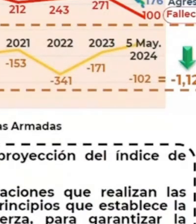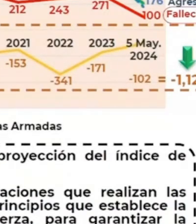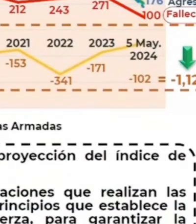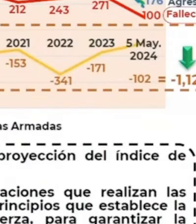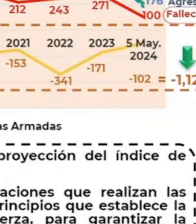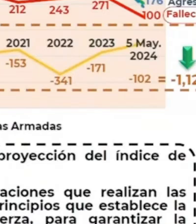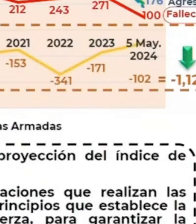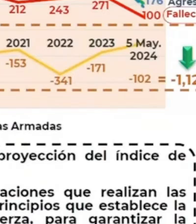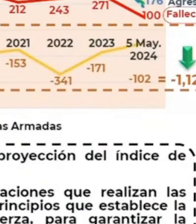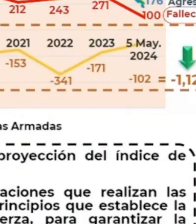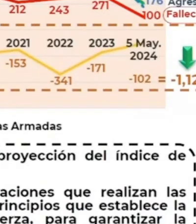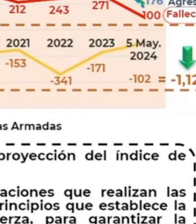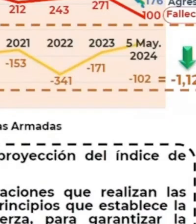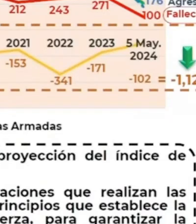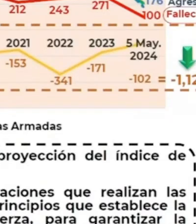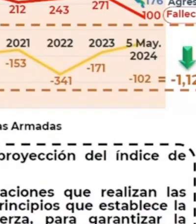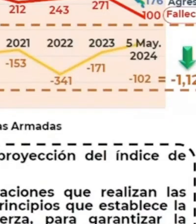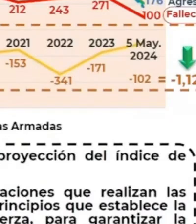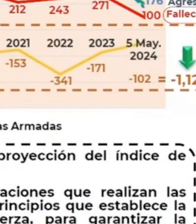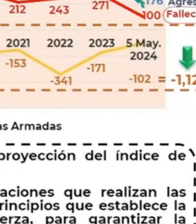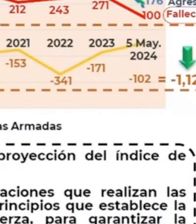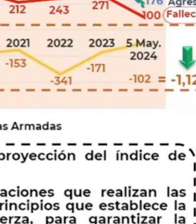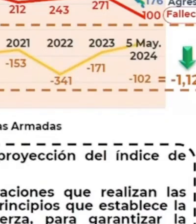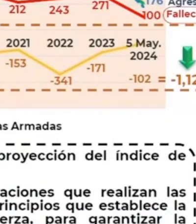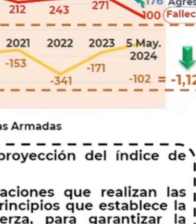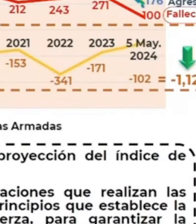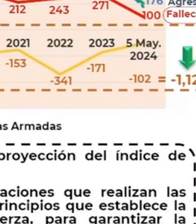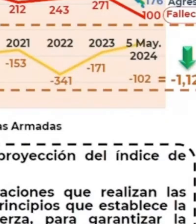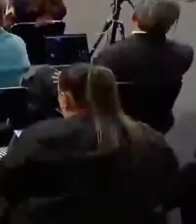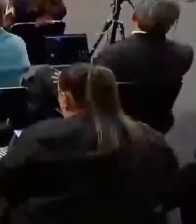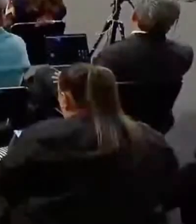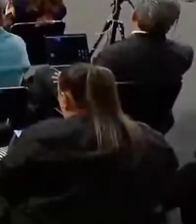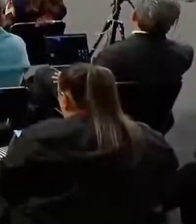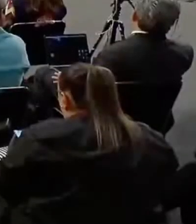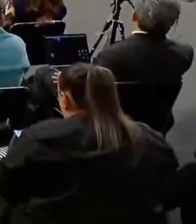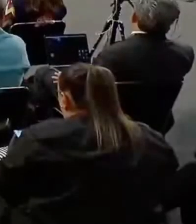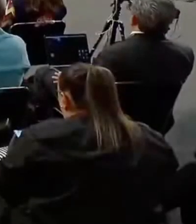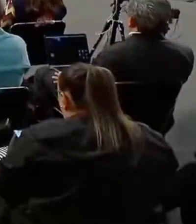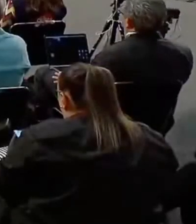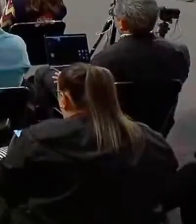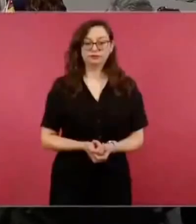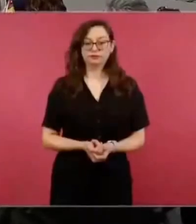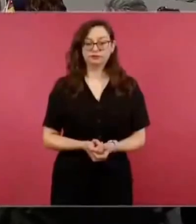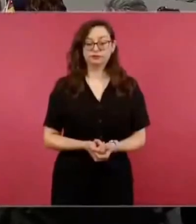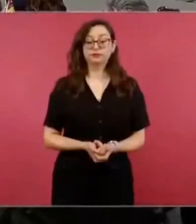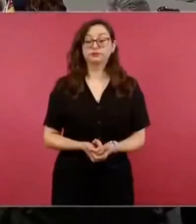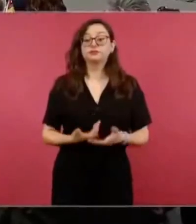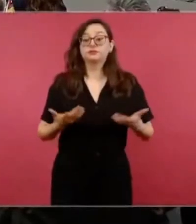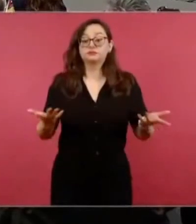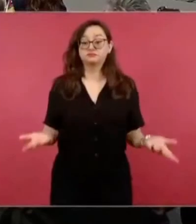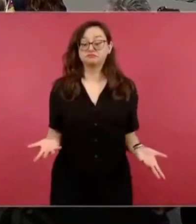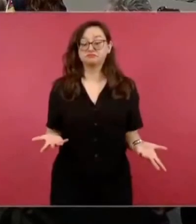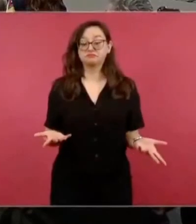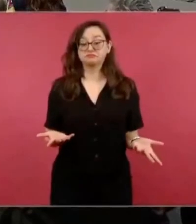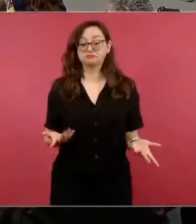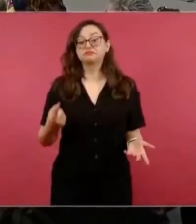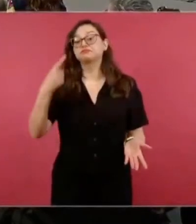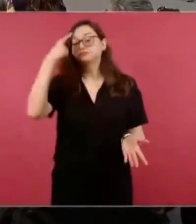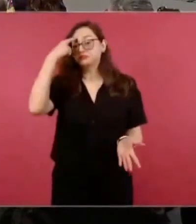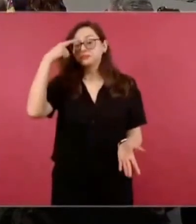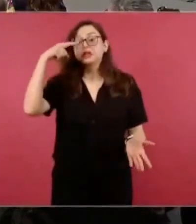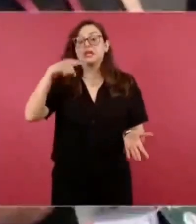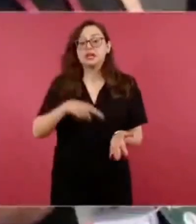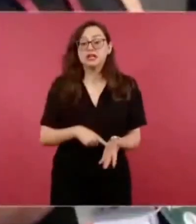Pero, ¿qué crees que hicieron ustedes? Tú, porque perteneces al gremio, pero no fuiste